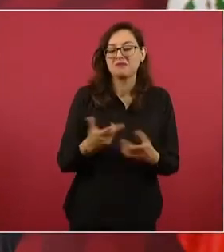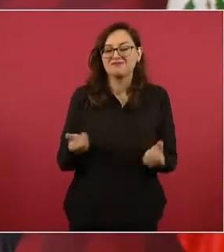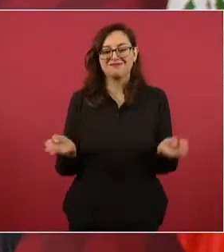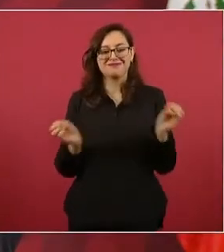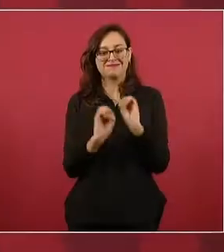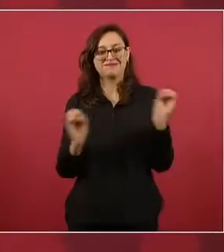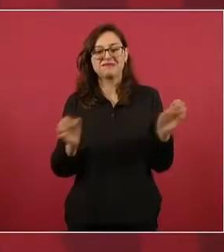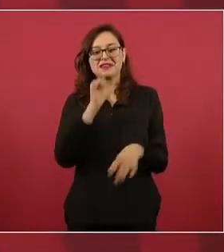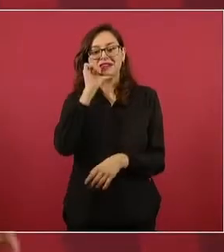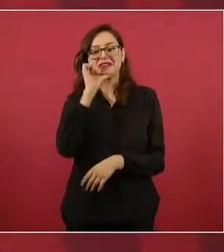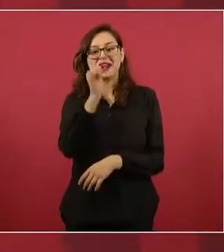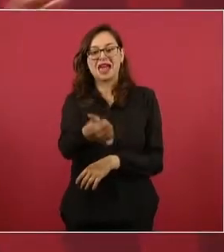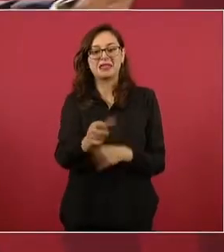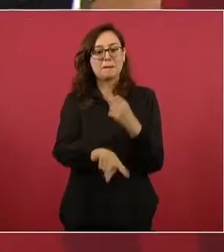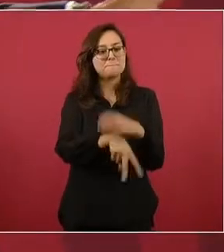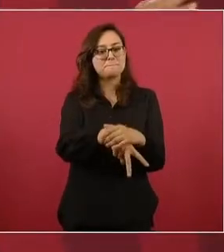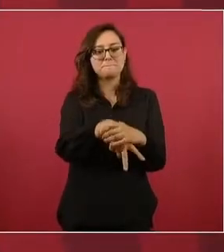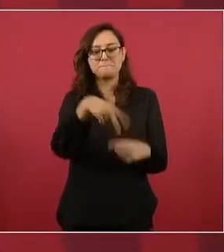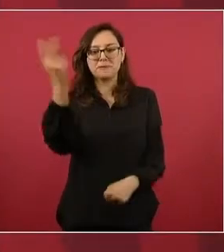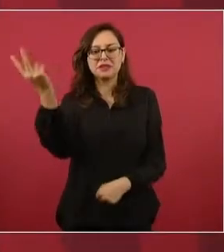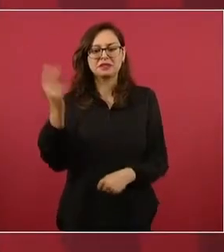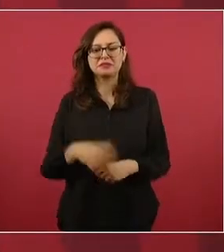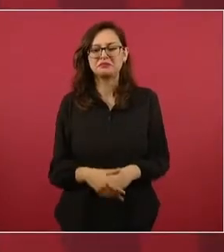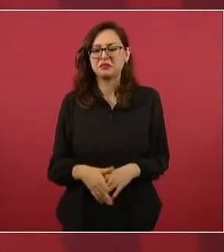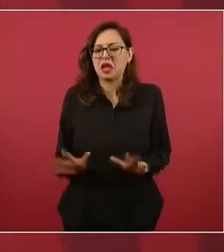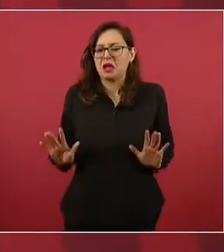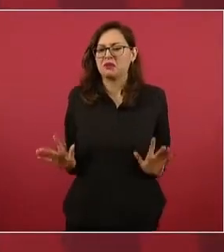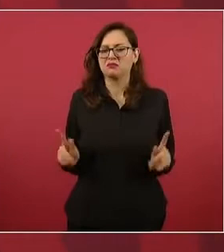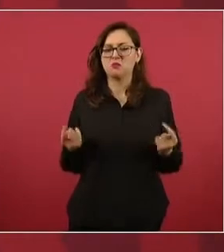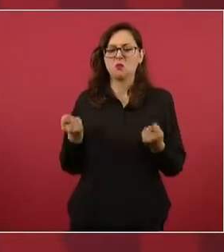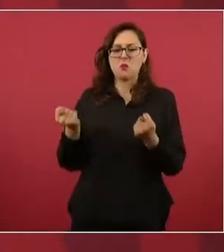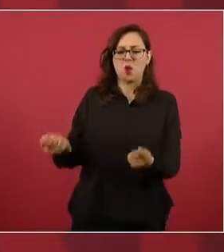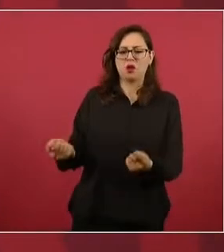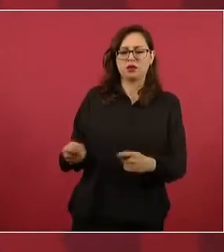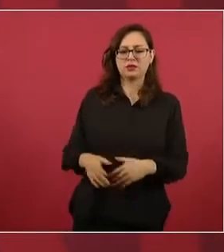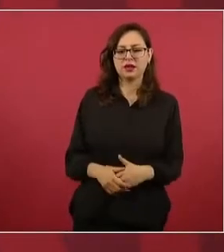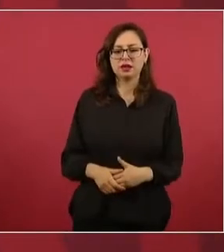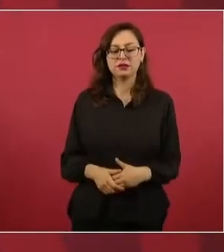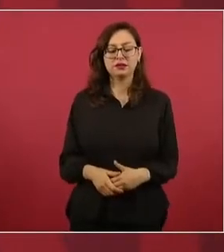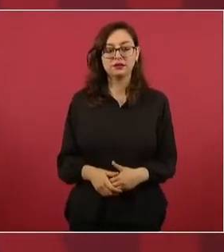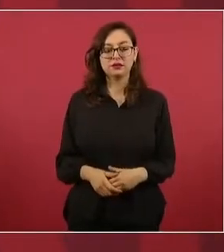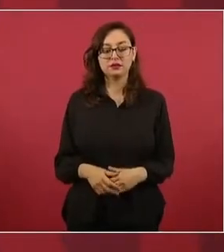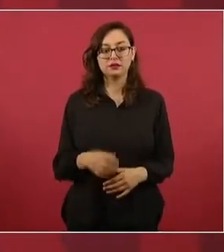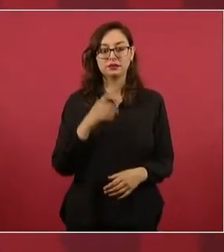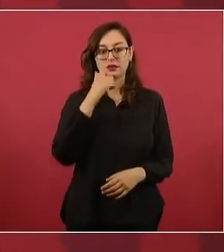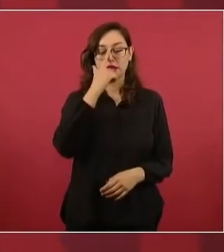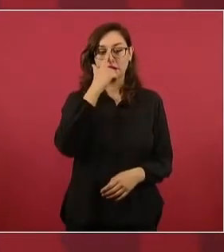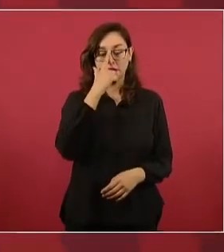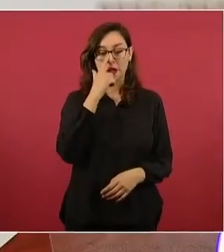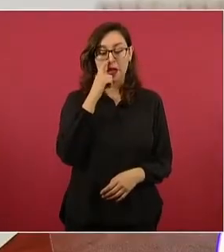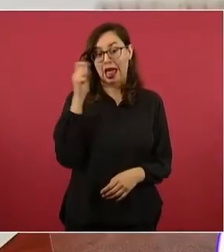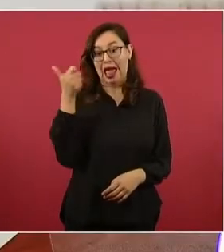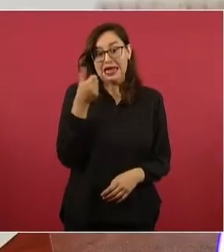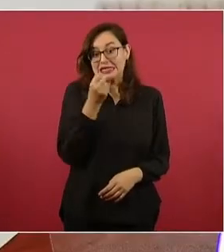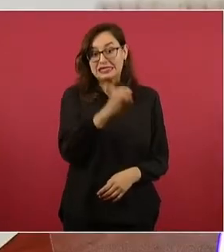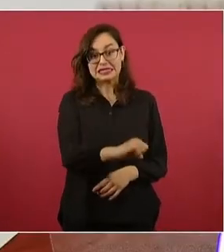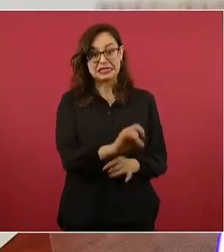mantenimiento. Eso no les importaba. Y habían otros casos,